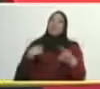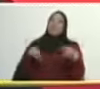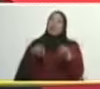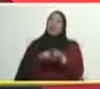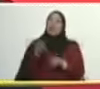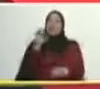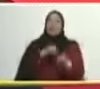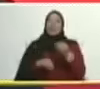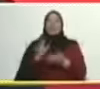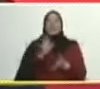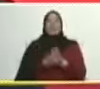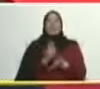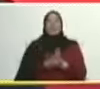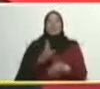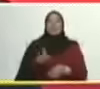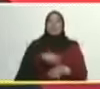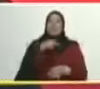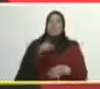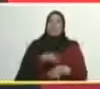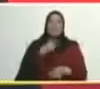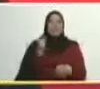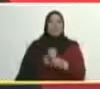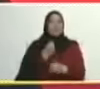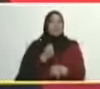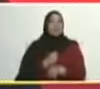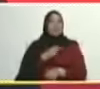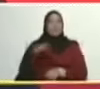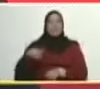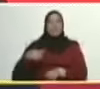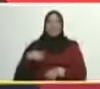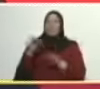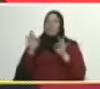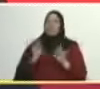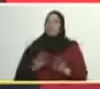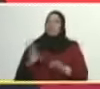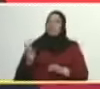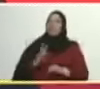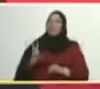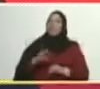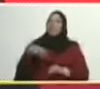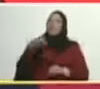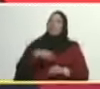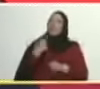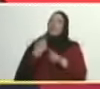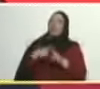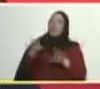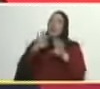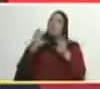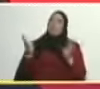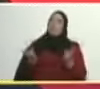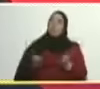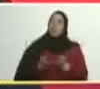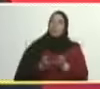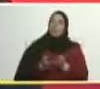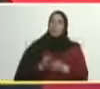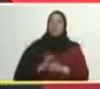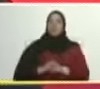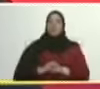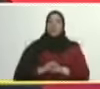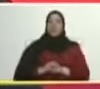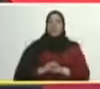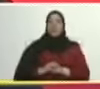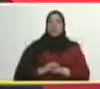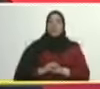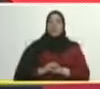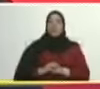la estabilidad política, económica y social y de desarrollo sostenible de la región y del mundo. Los triunfos